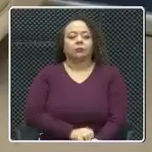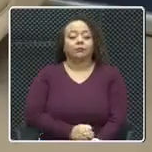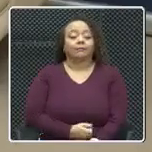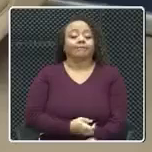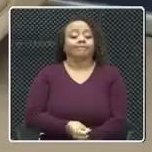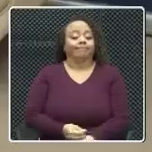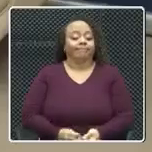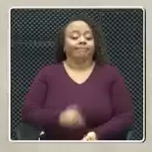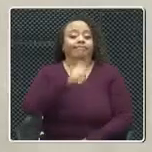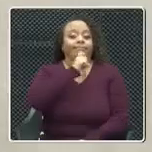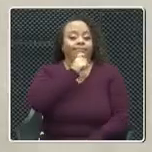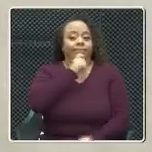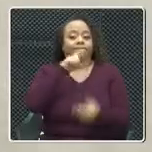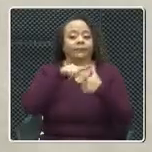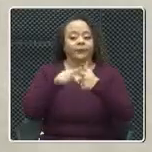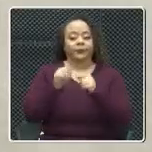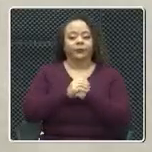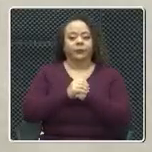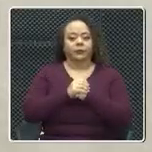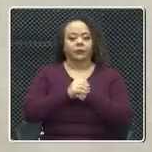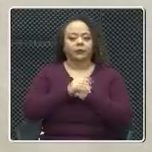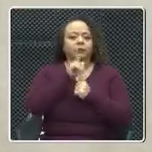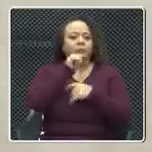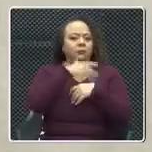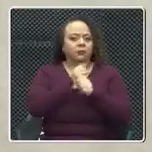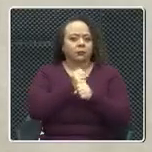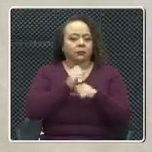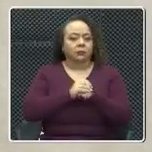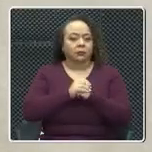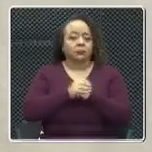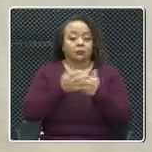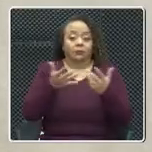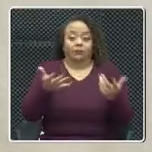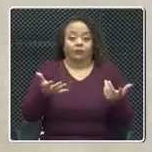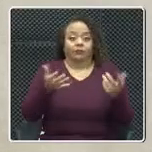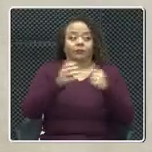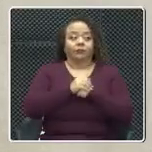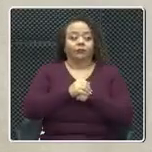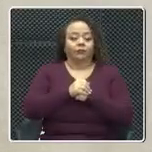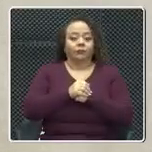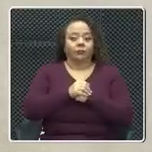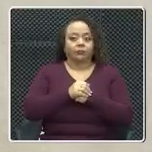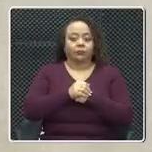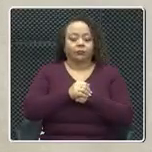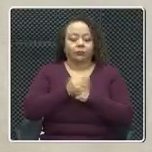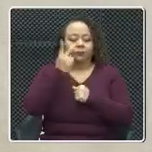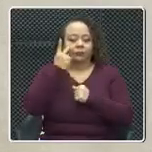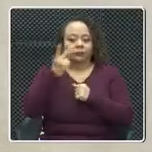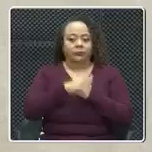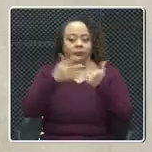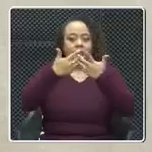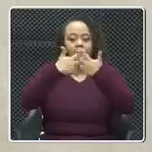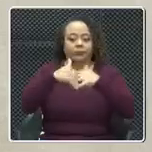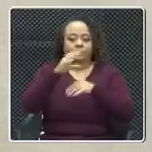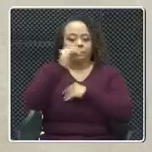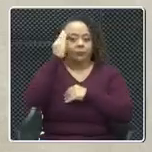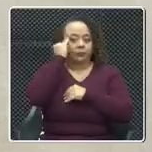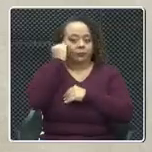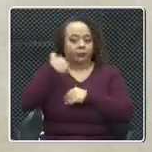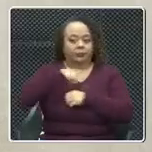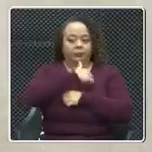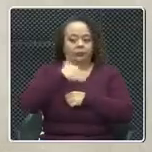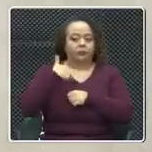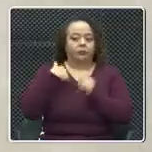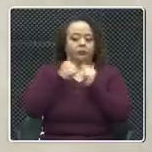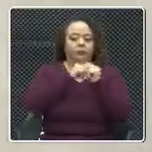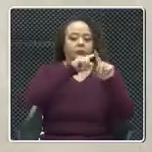complejo. Claro. Entonces, ¿quién lo hace? Pues definitivamente debe, vamos a ver, las empresas o la experiencia que uno ha tenido con